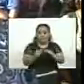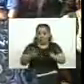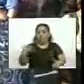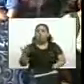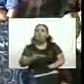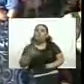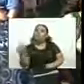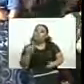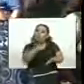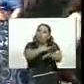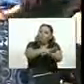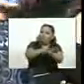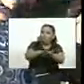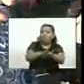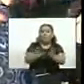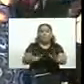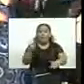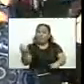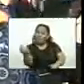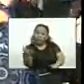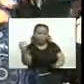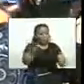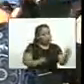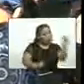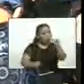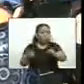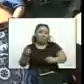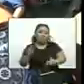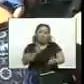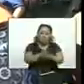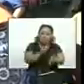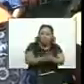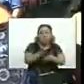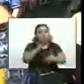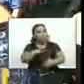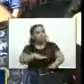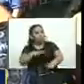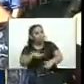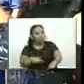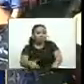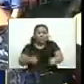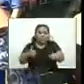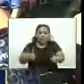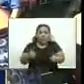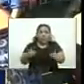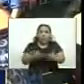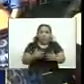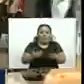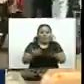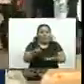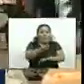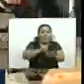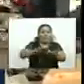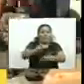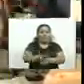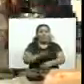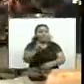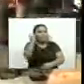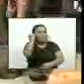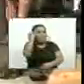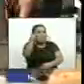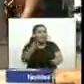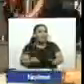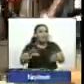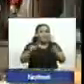limpio para que el usuario venga y se sienta tranquilo y cómodo, y ayudar también al medio ambiente. La iniciativa